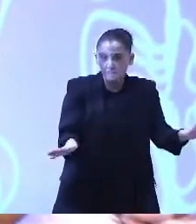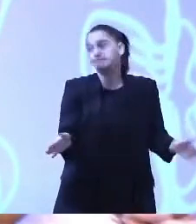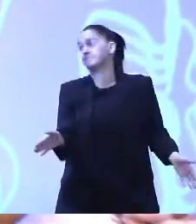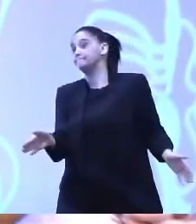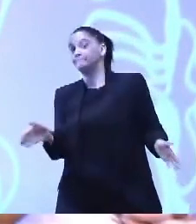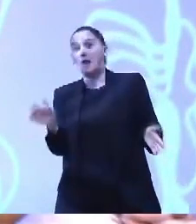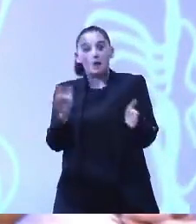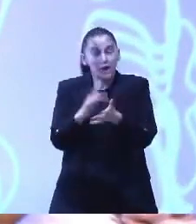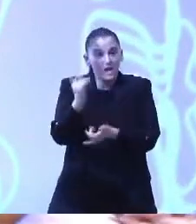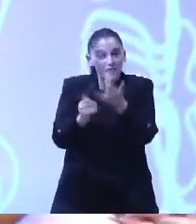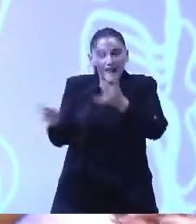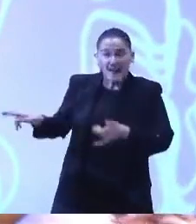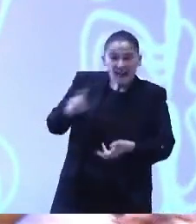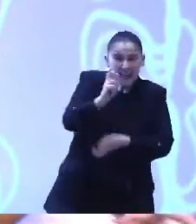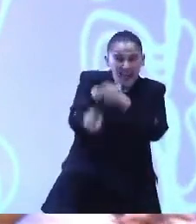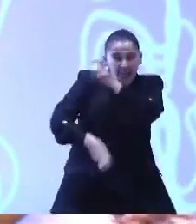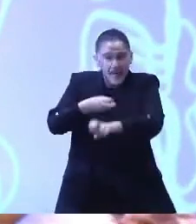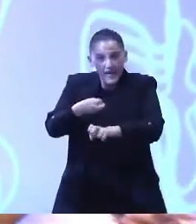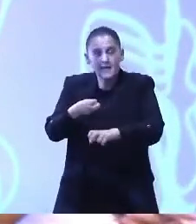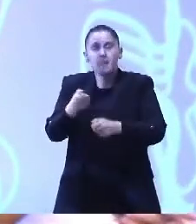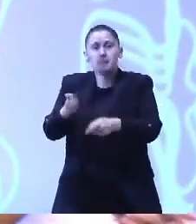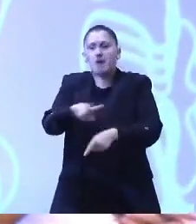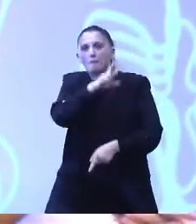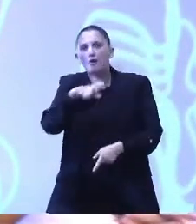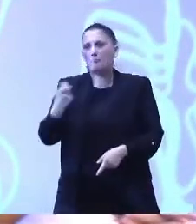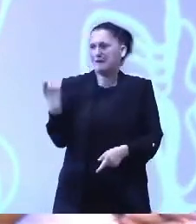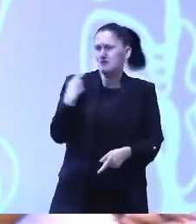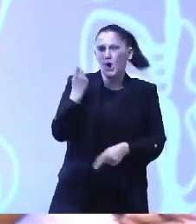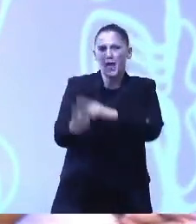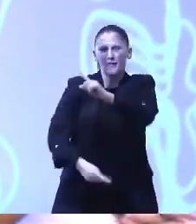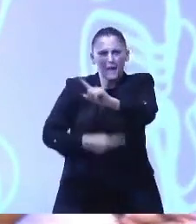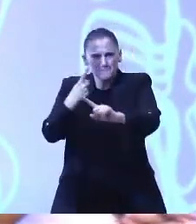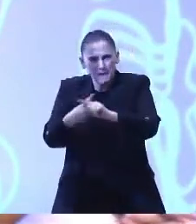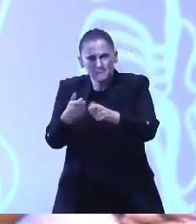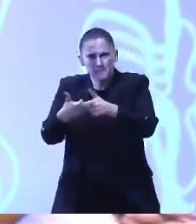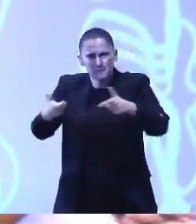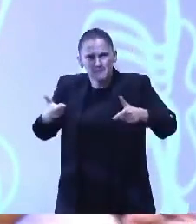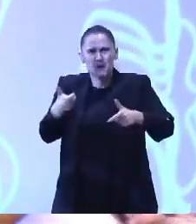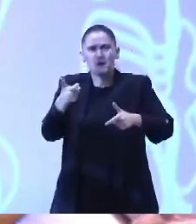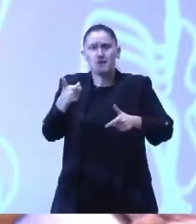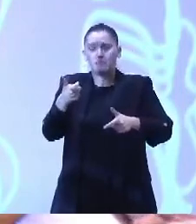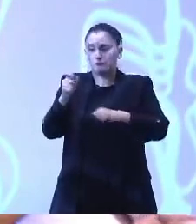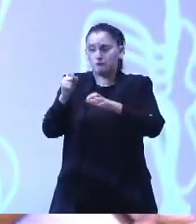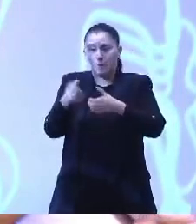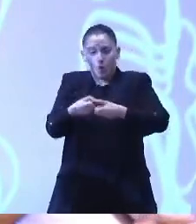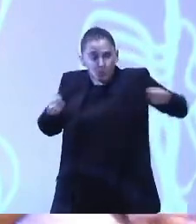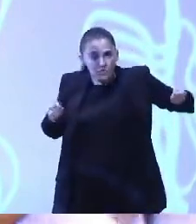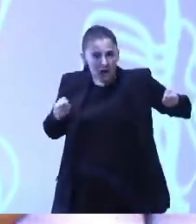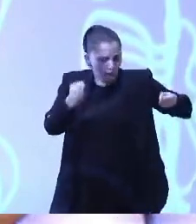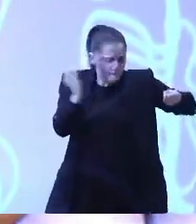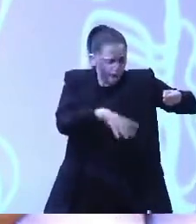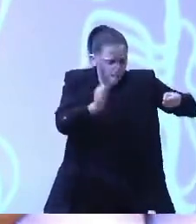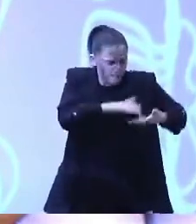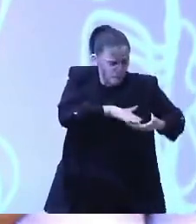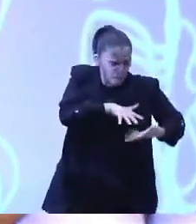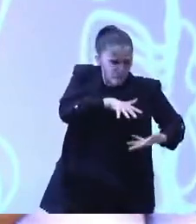no solamente lo hemos reconstruido, estamos revalorizando las pensiones y además estamos llenando la hucha de las pensiones.